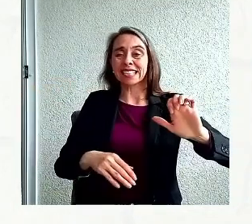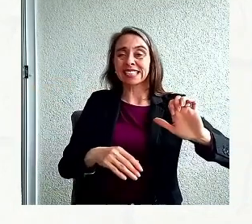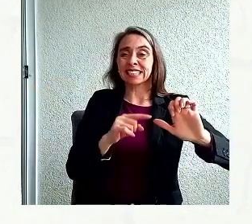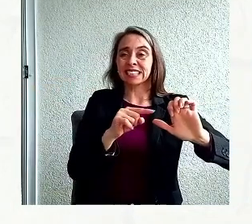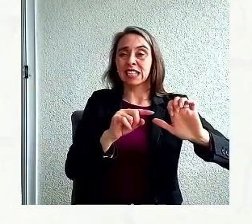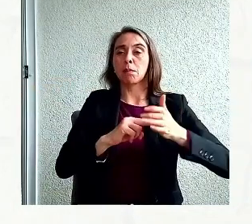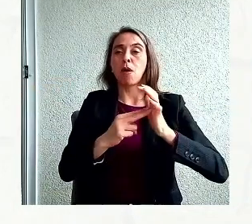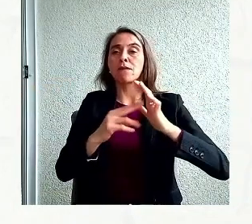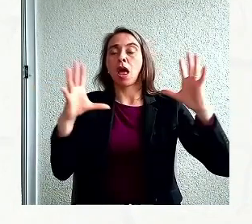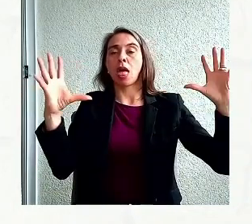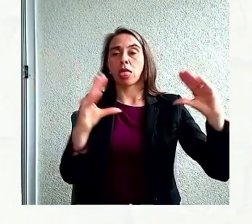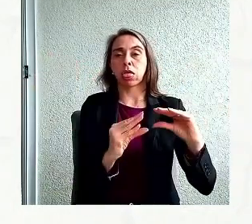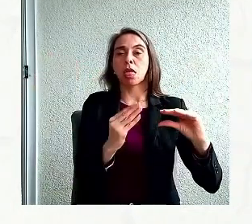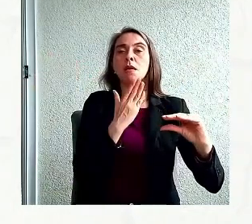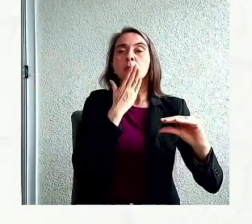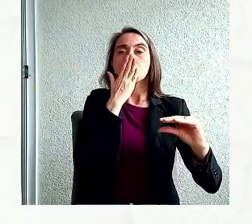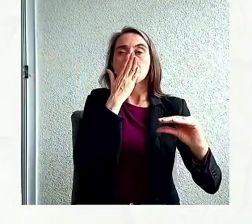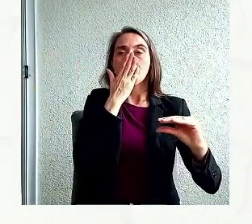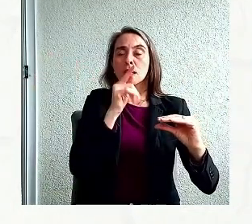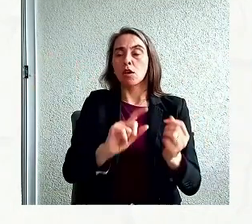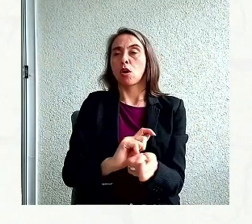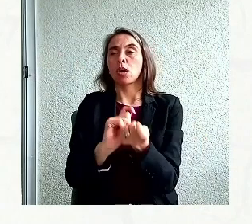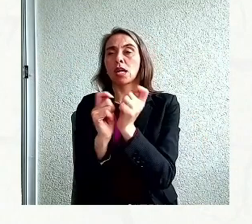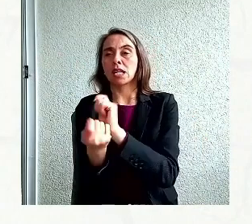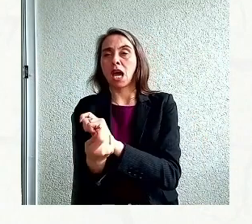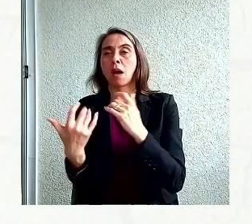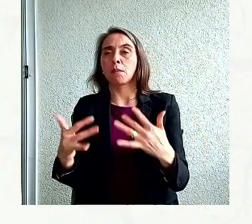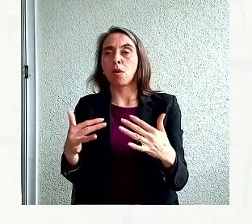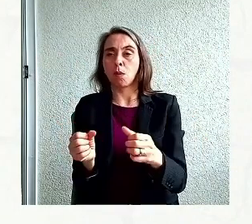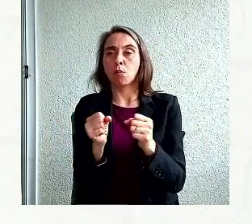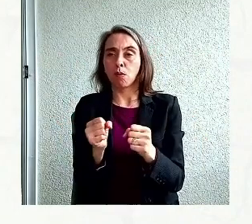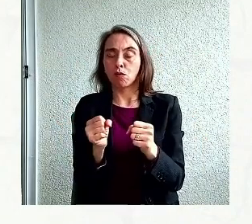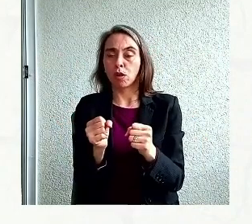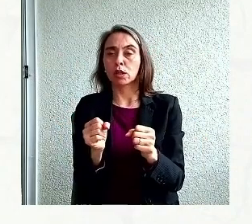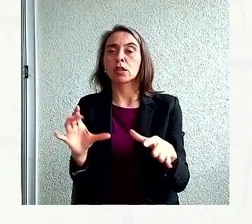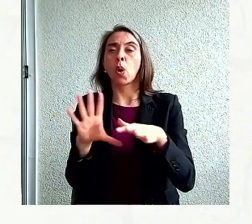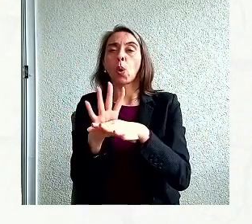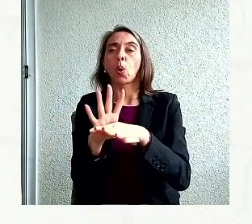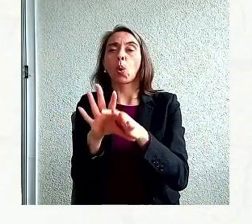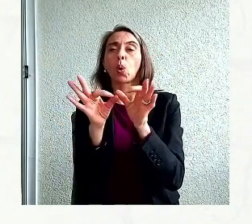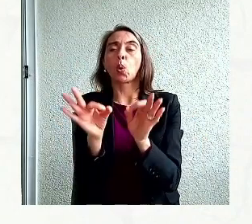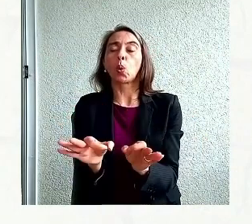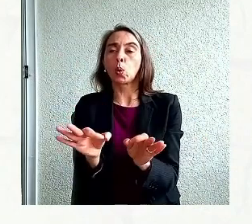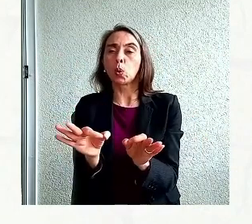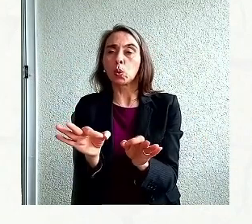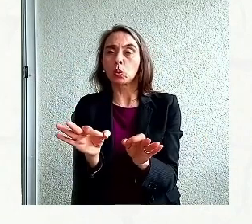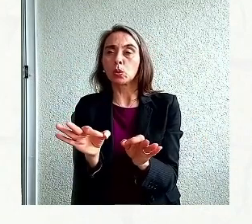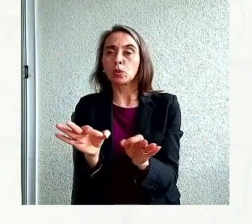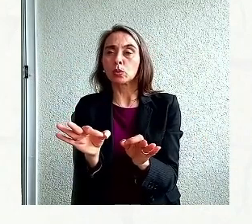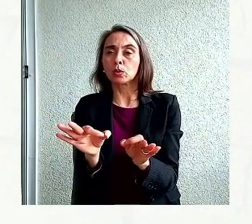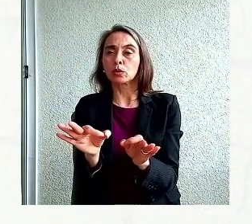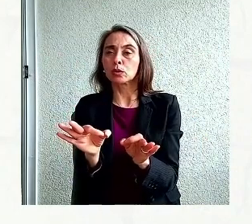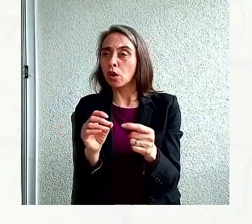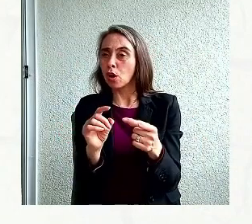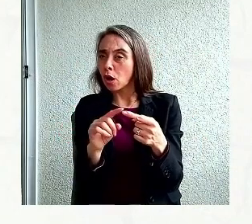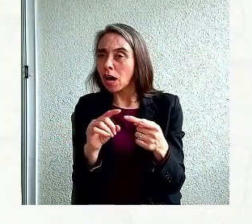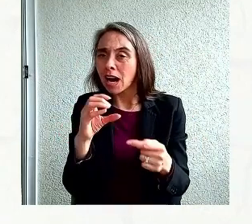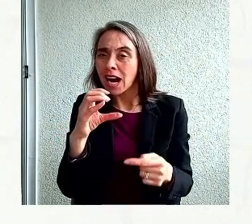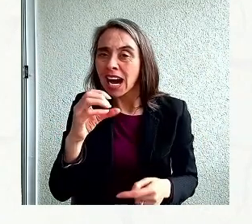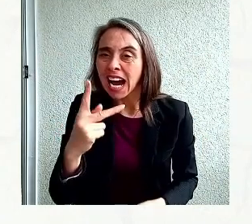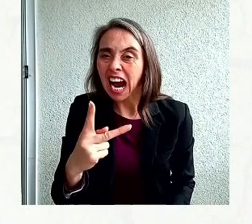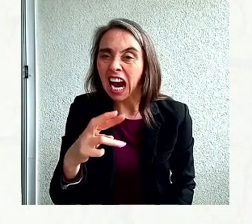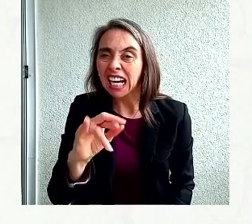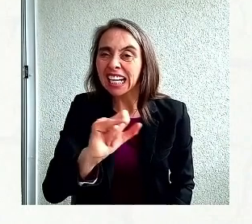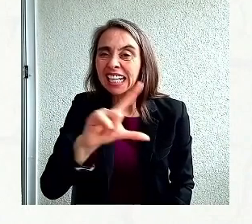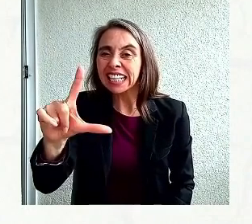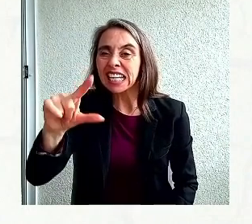con ¿qué? Coincide con las zonas del krill donde se reproduce, donde puede crecer el krill y donde se puede